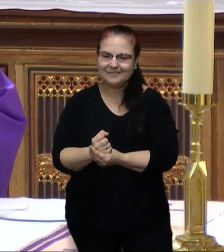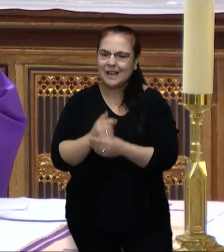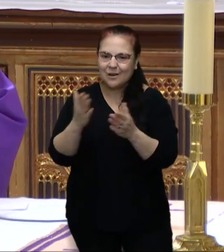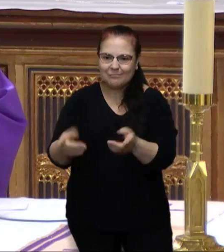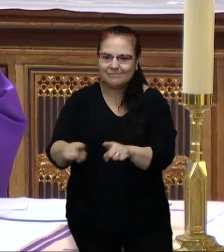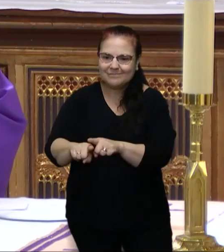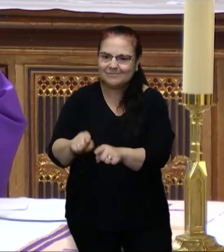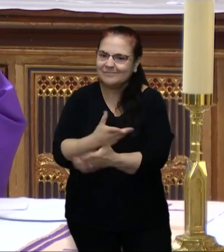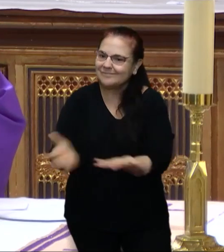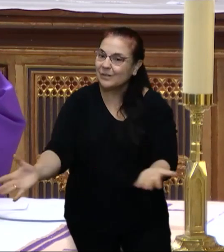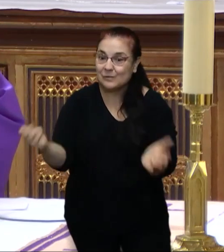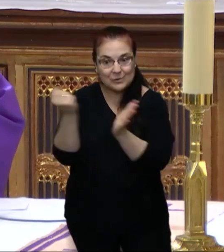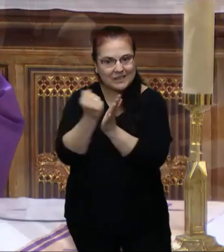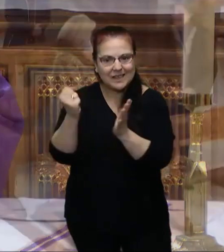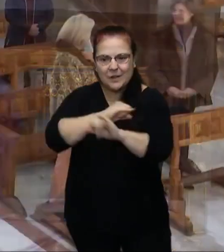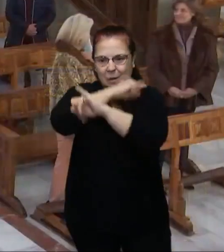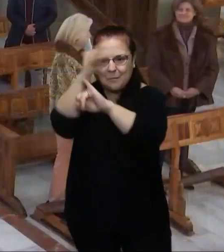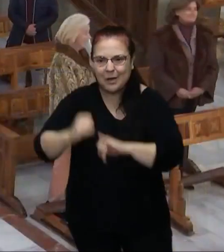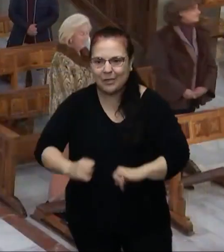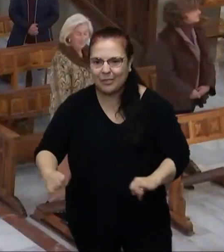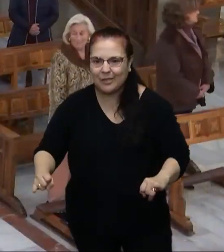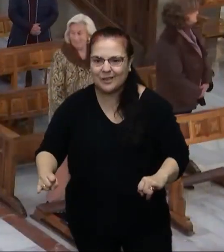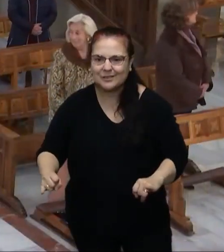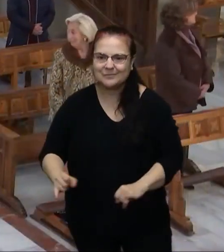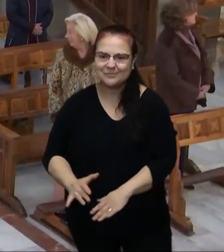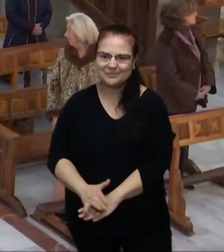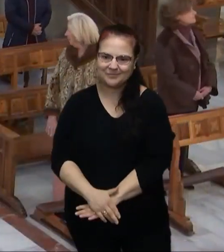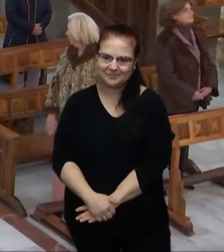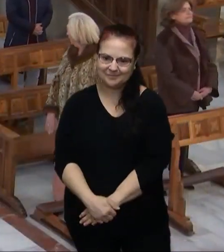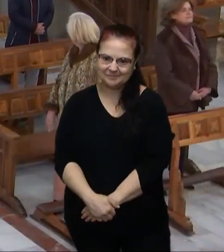Daos fraternalmente un signo de paz.